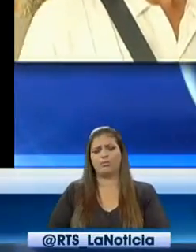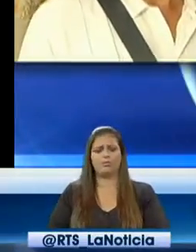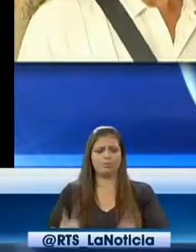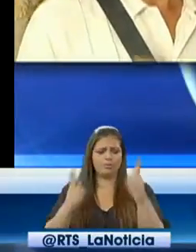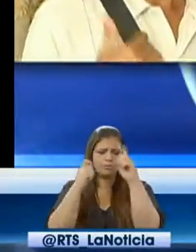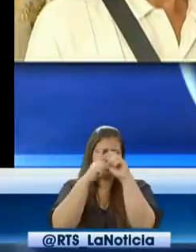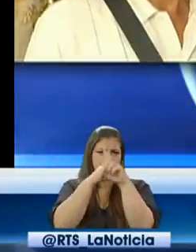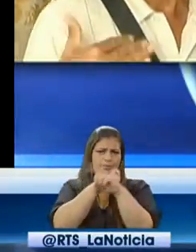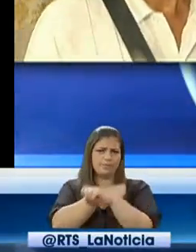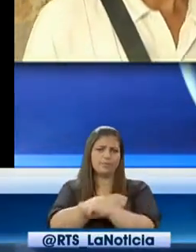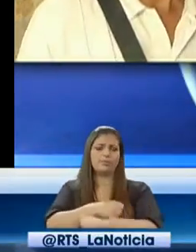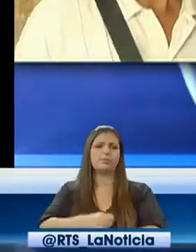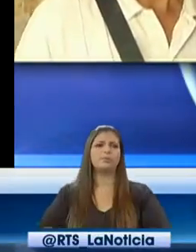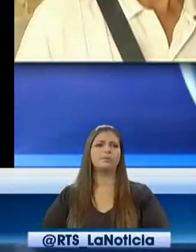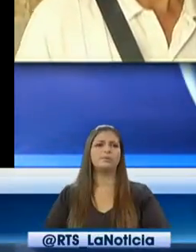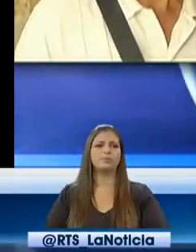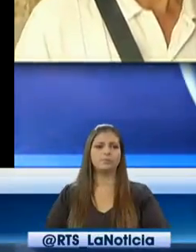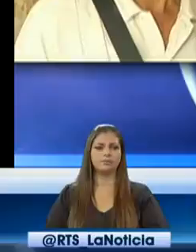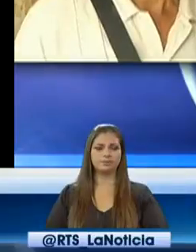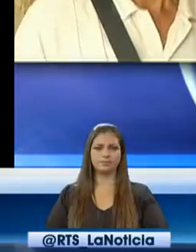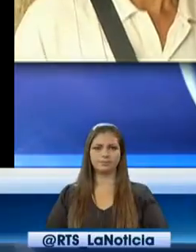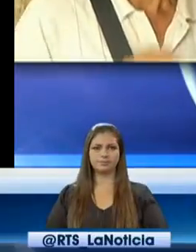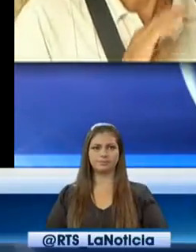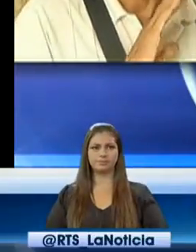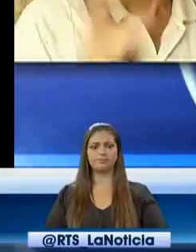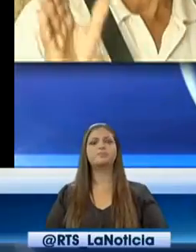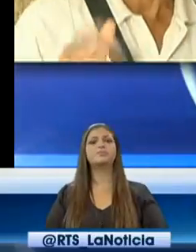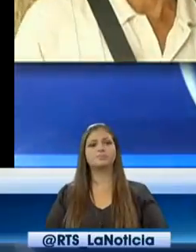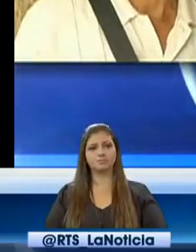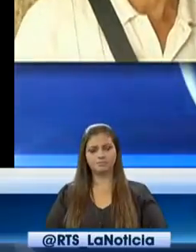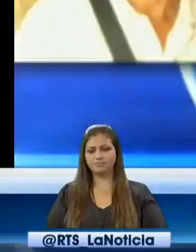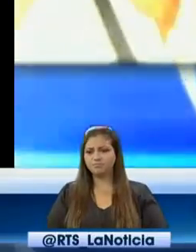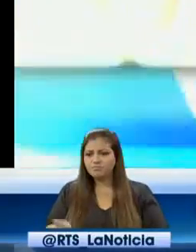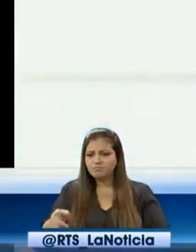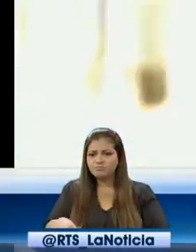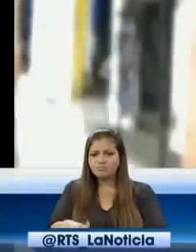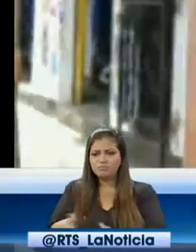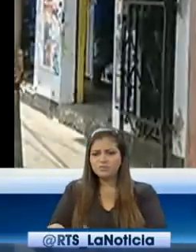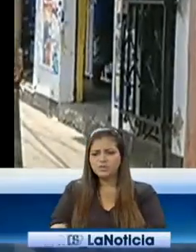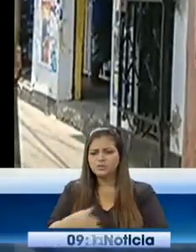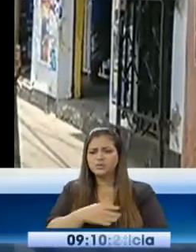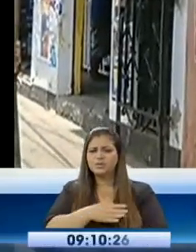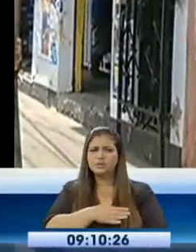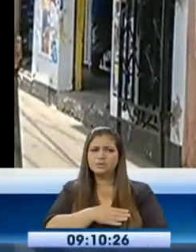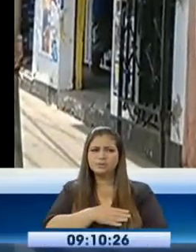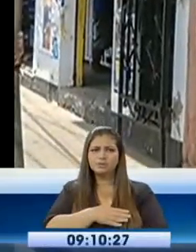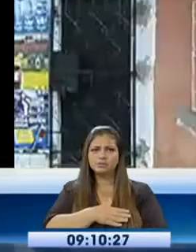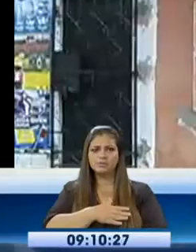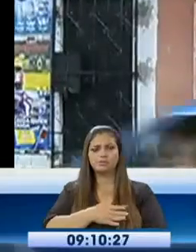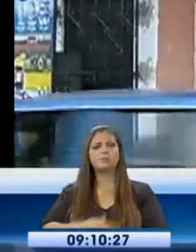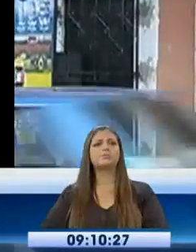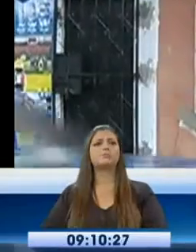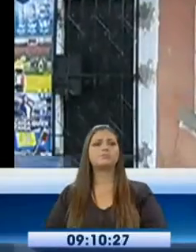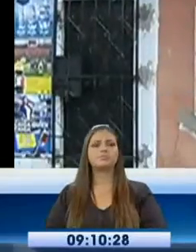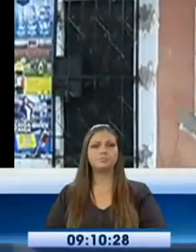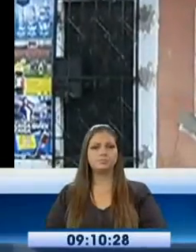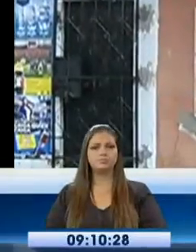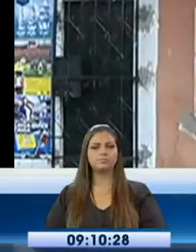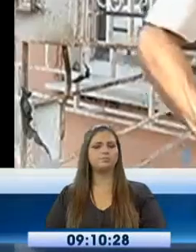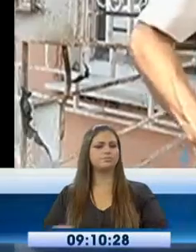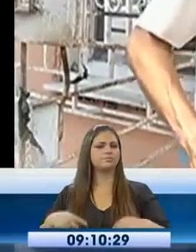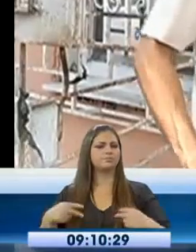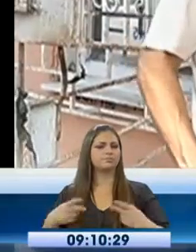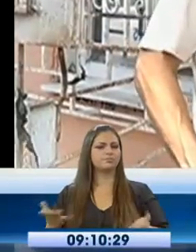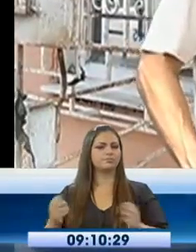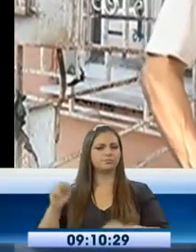esta o pasar por un momento así, aunque no se lo cedera a nadie. Viven en la ciudadela Los Claveles 2, en el sur de Guayaquil,